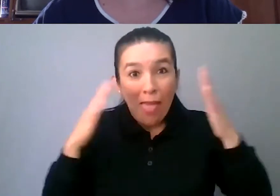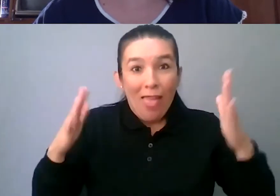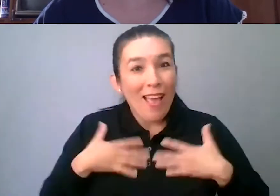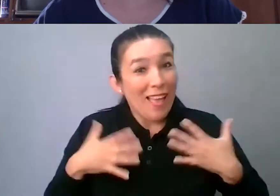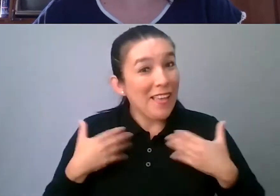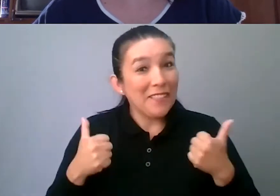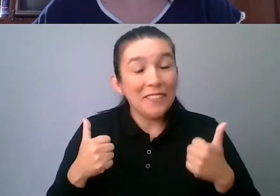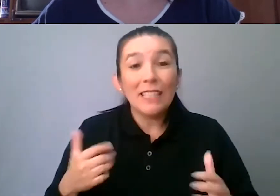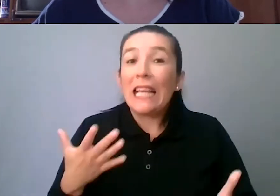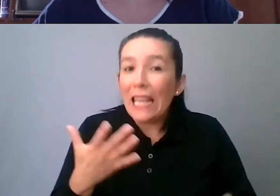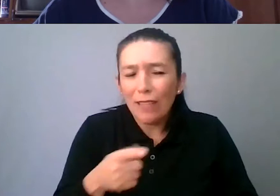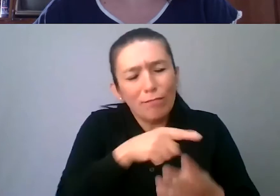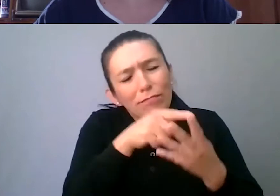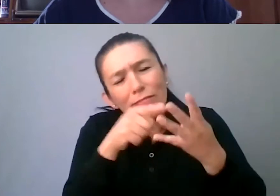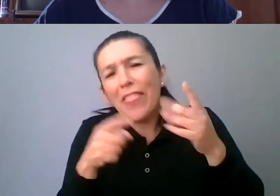Entonces,